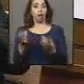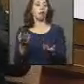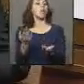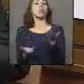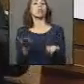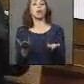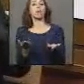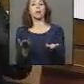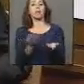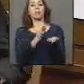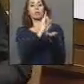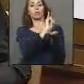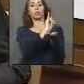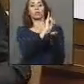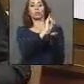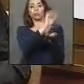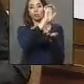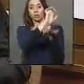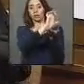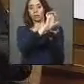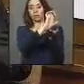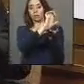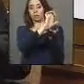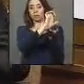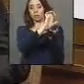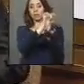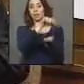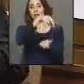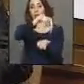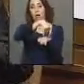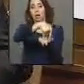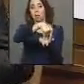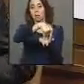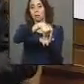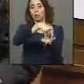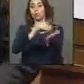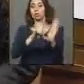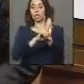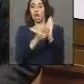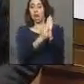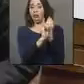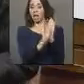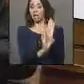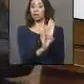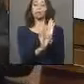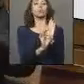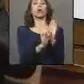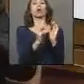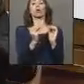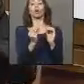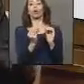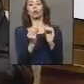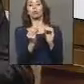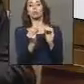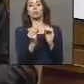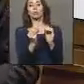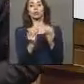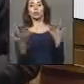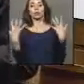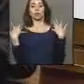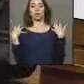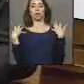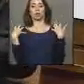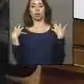a depender de un órgano del Estado, en este caso el Parlamento, por muy legítimo que éste sea, el que se tendrá que hacer